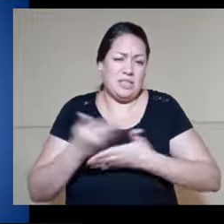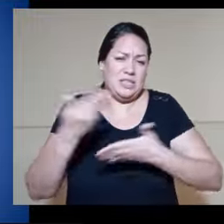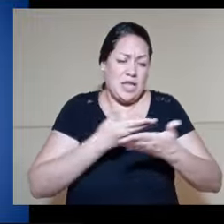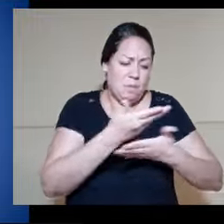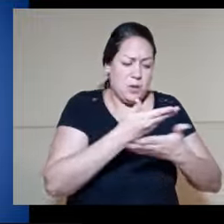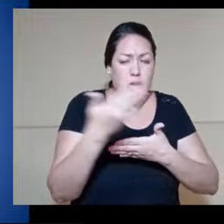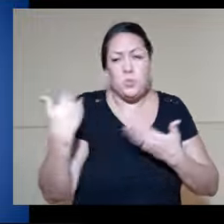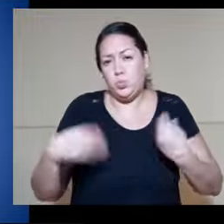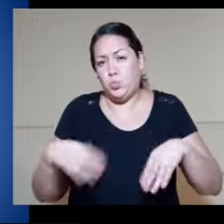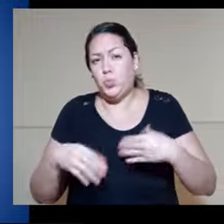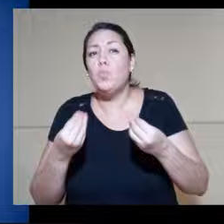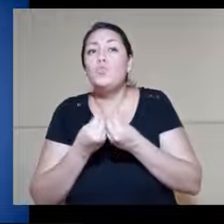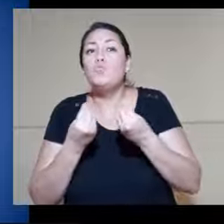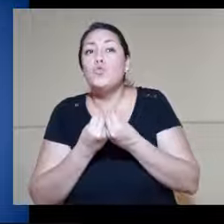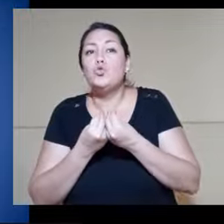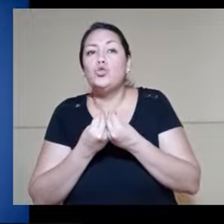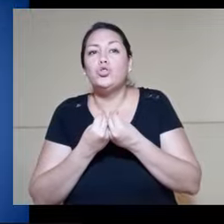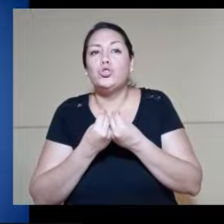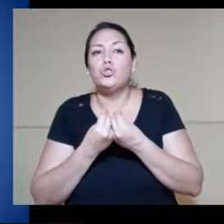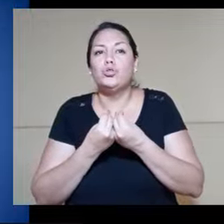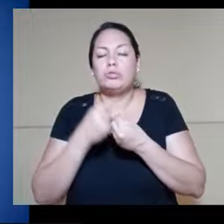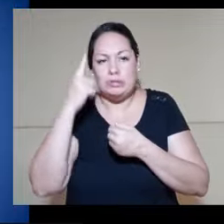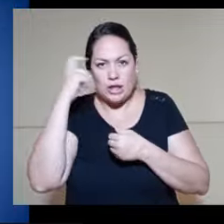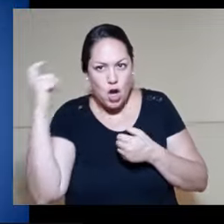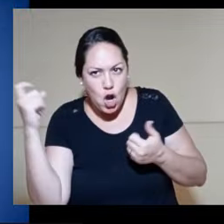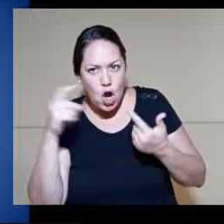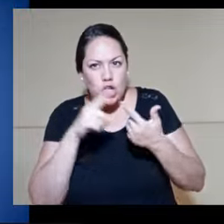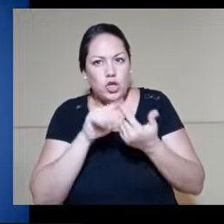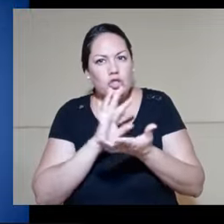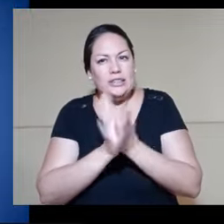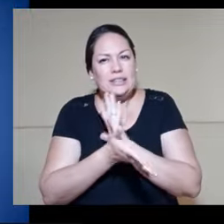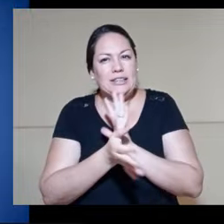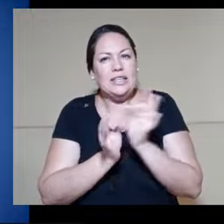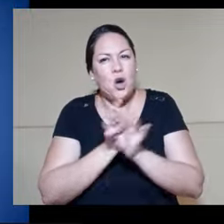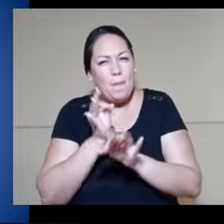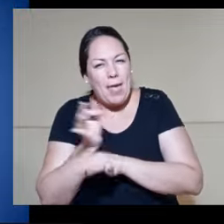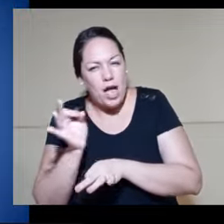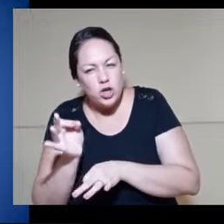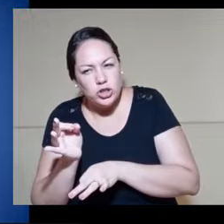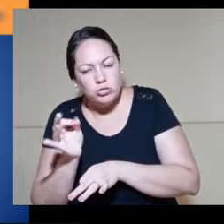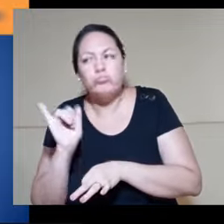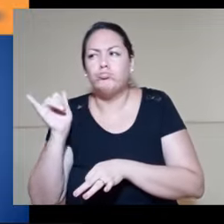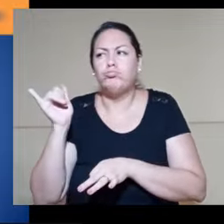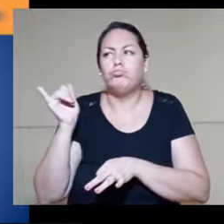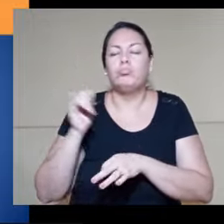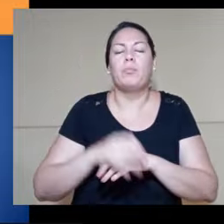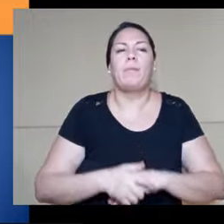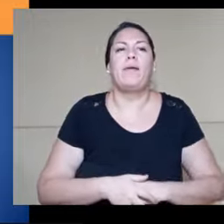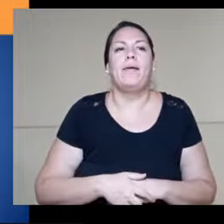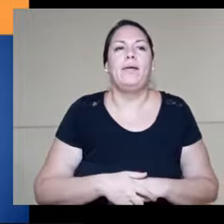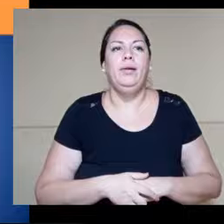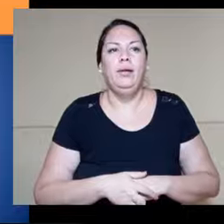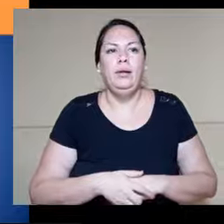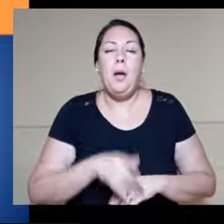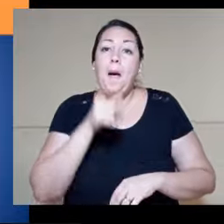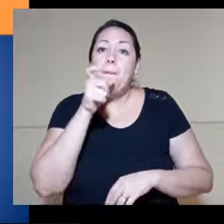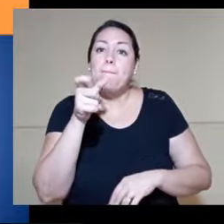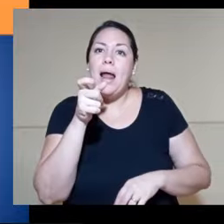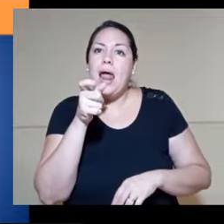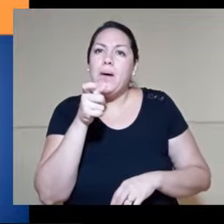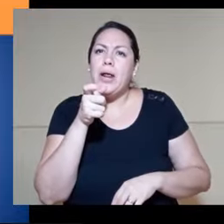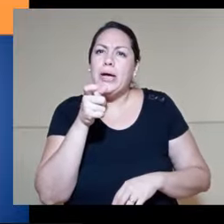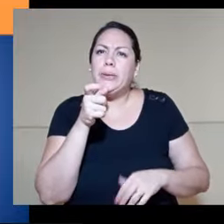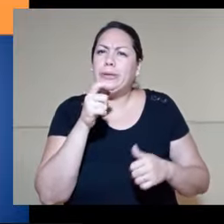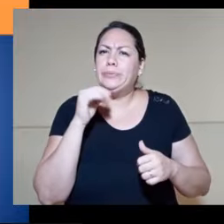tenido varios exámenes así. Psicológico, psicopedagógico. Sí,